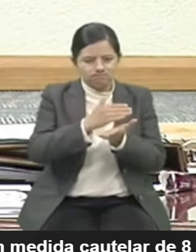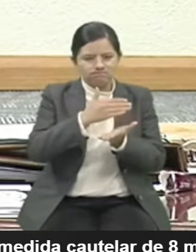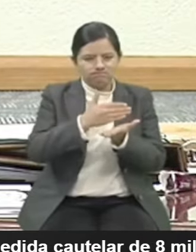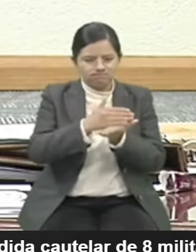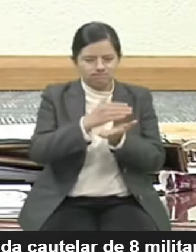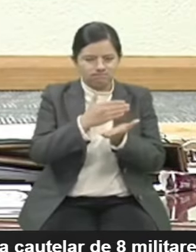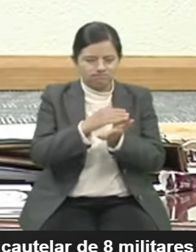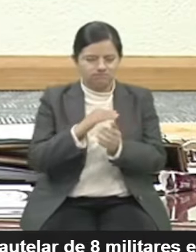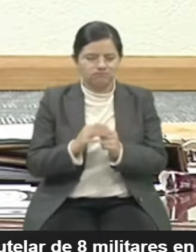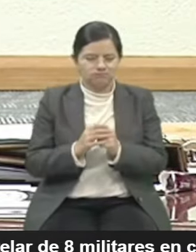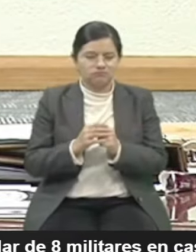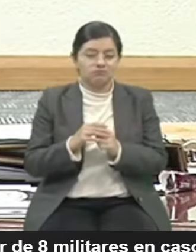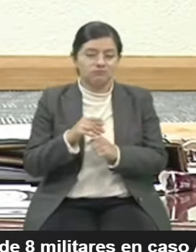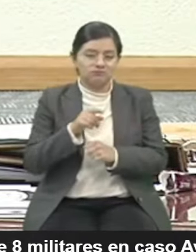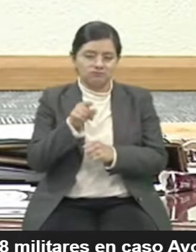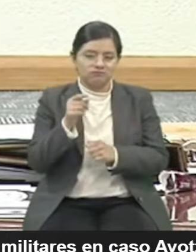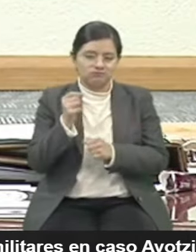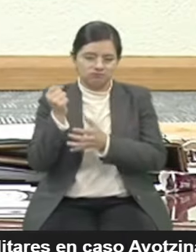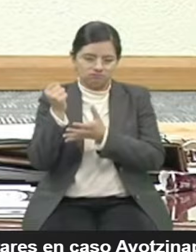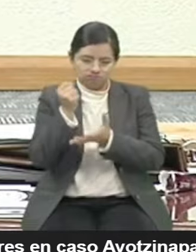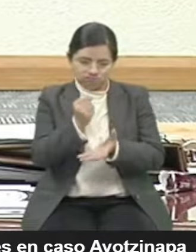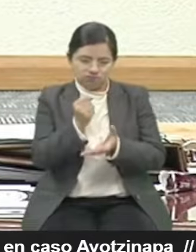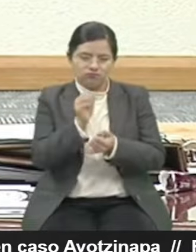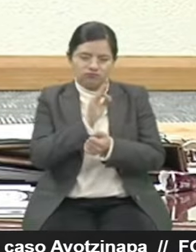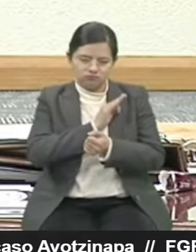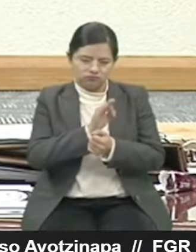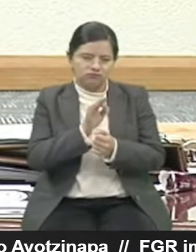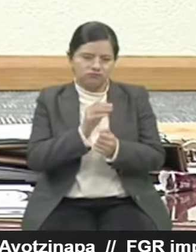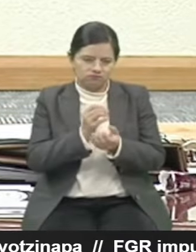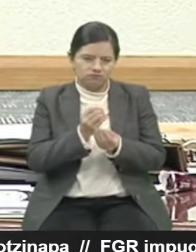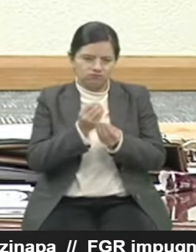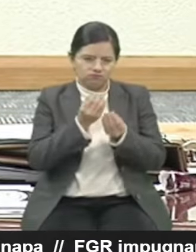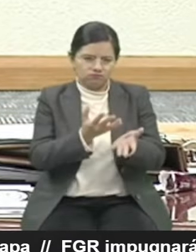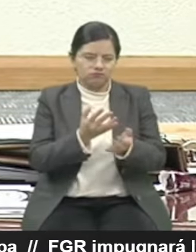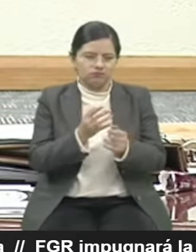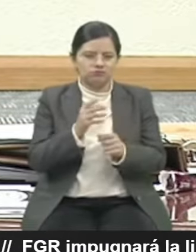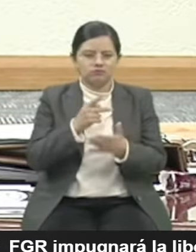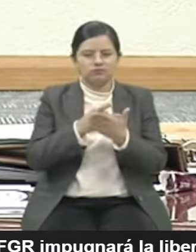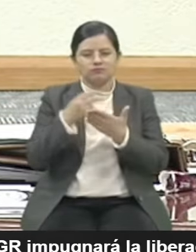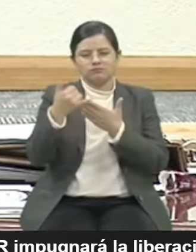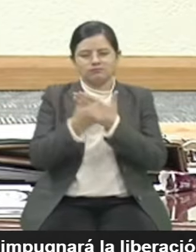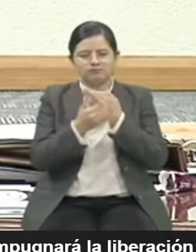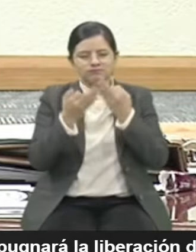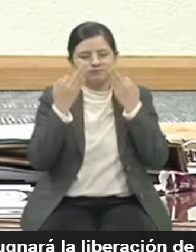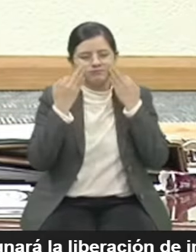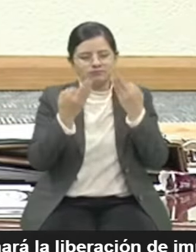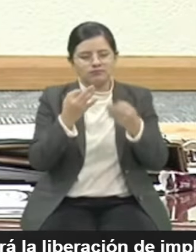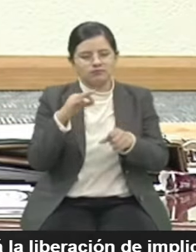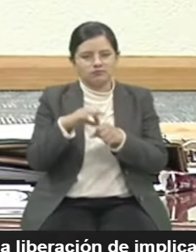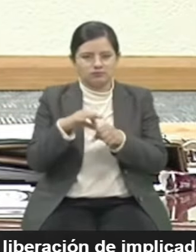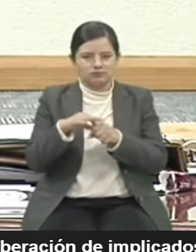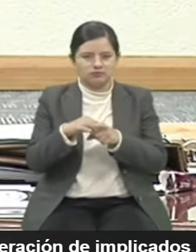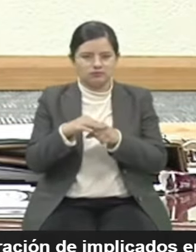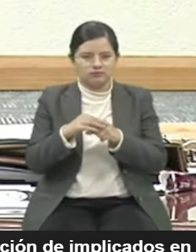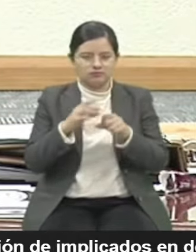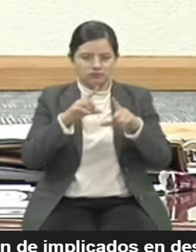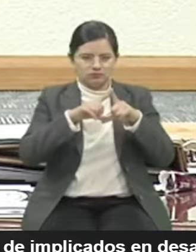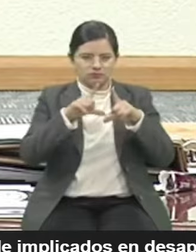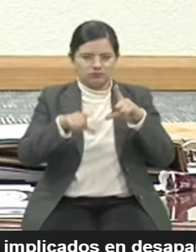conforme se vaya dando la oportunidad de hacerlo al proyecto de observación electoral